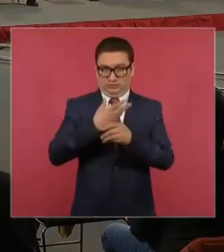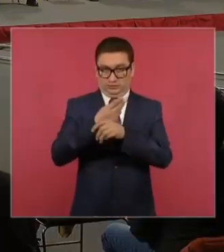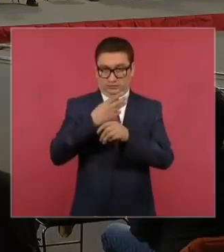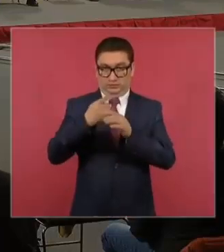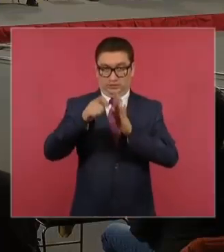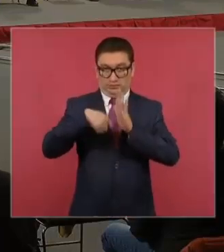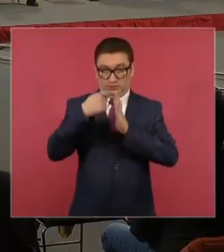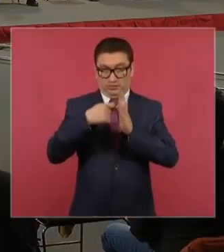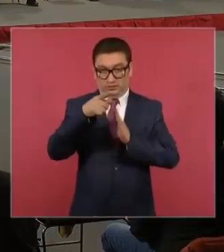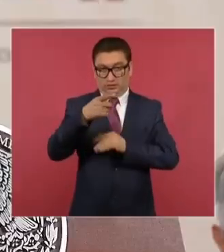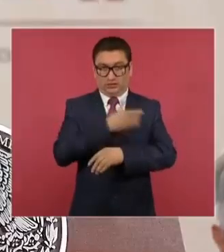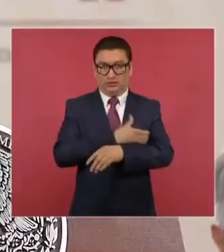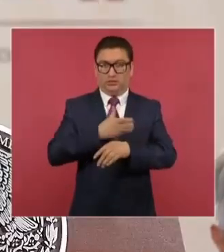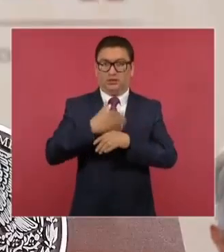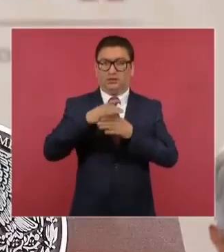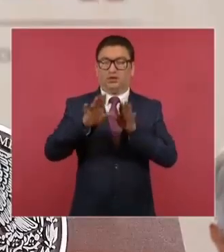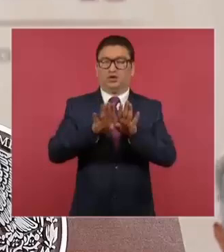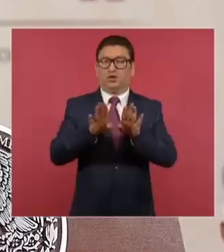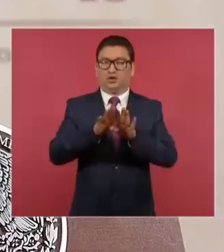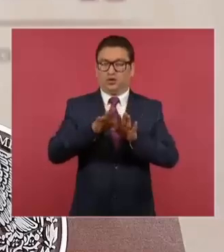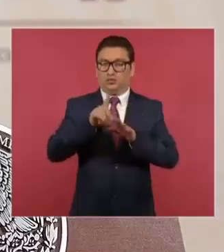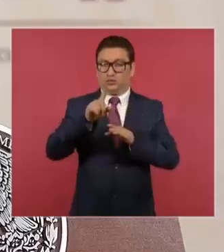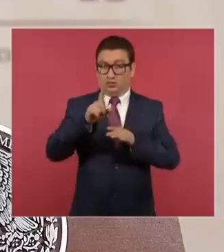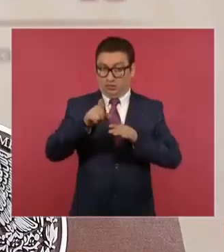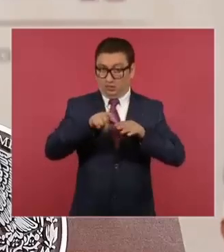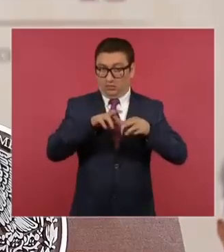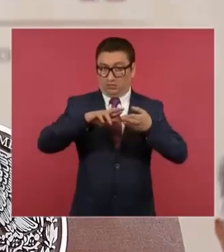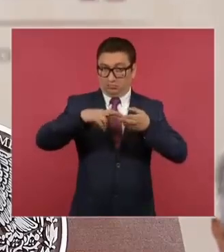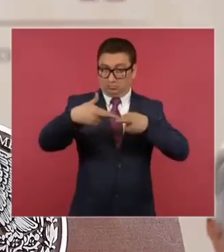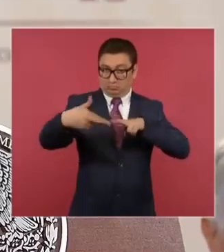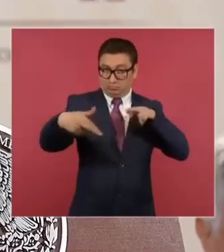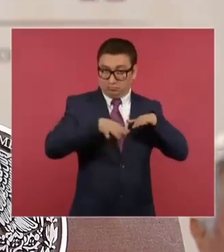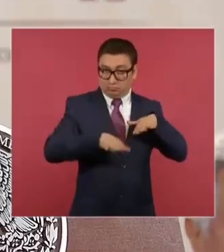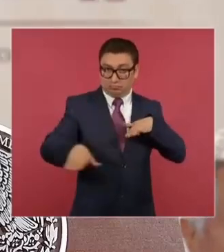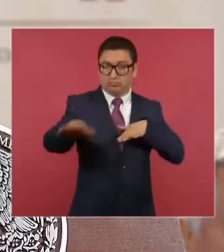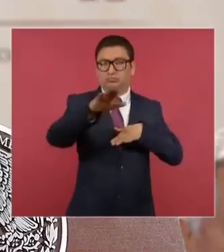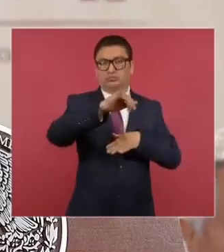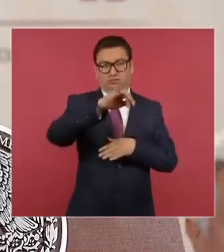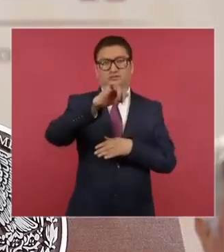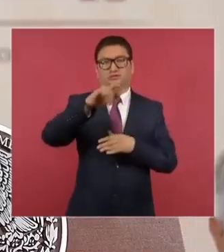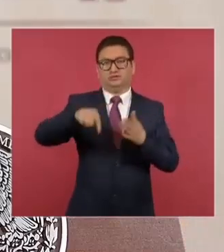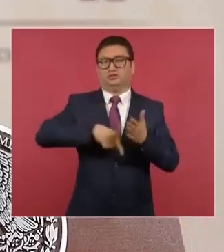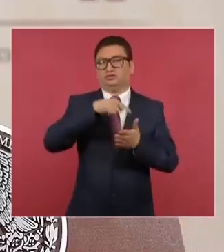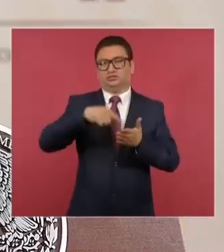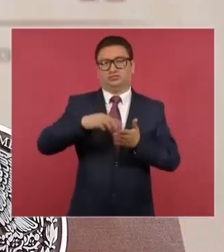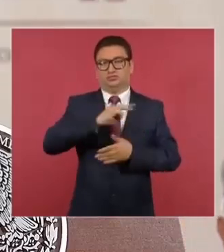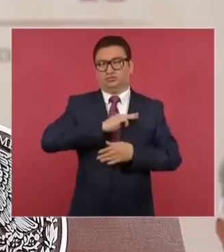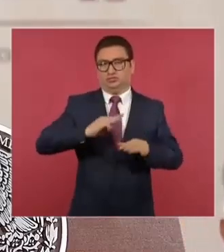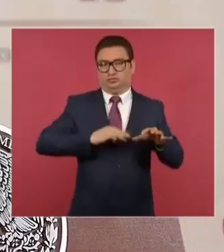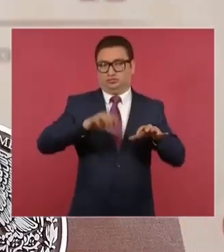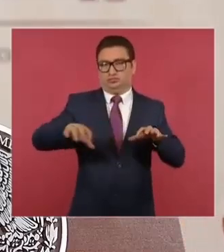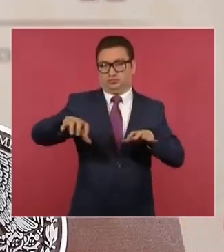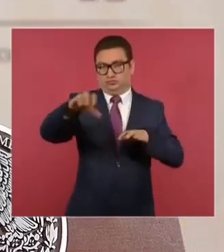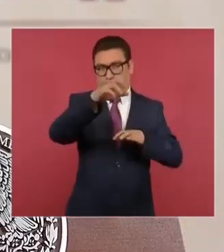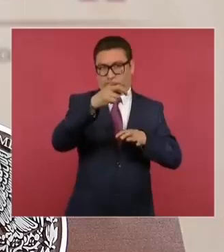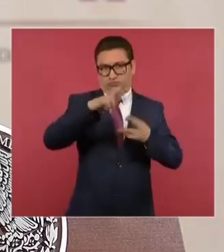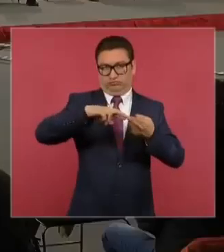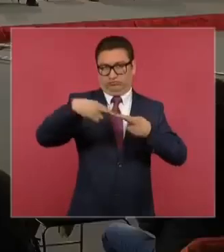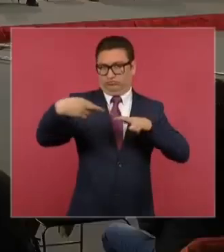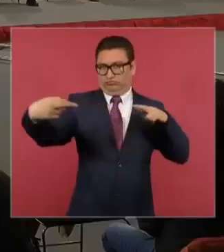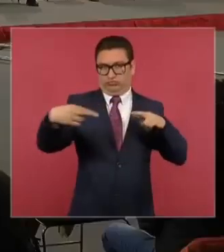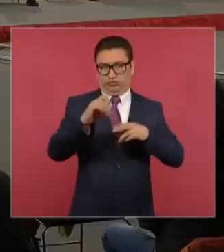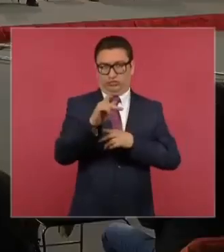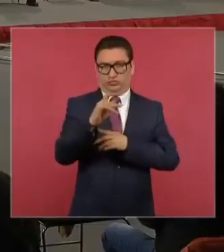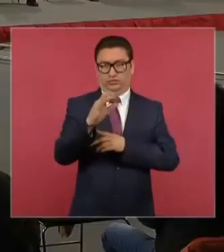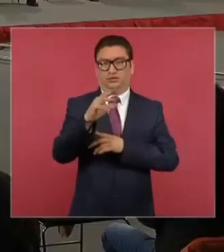aparecen compañeros por lagos, etcétera. Eso es real. Se está llegando a todos los municipios con esta fibra óptica.